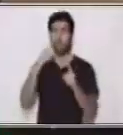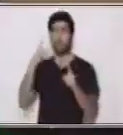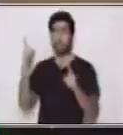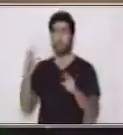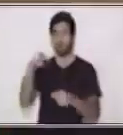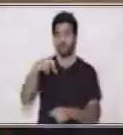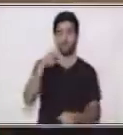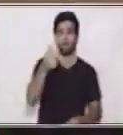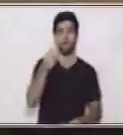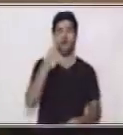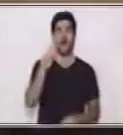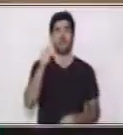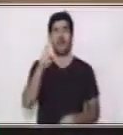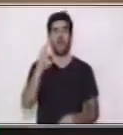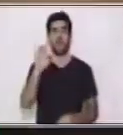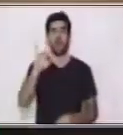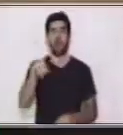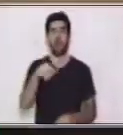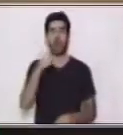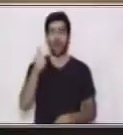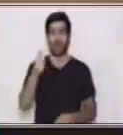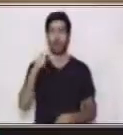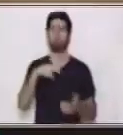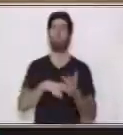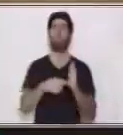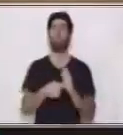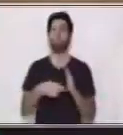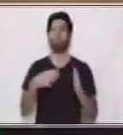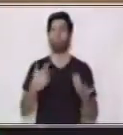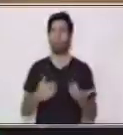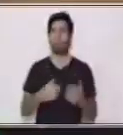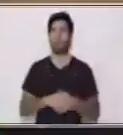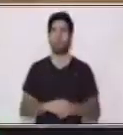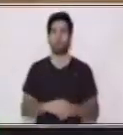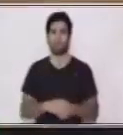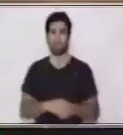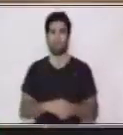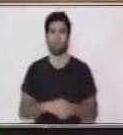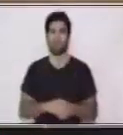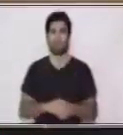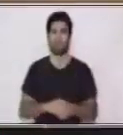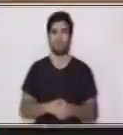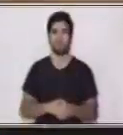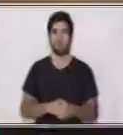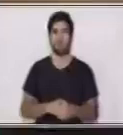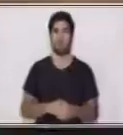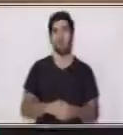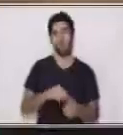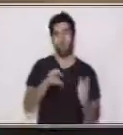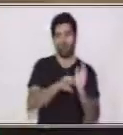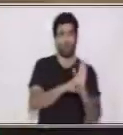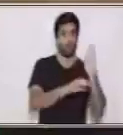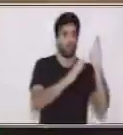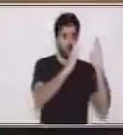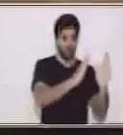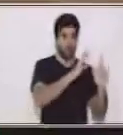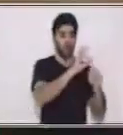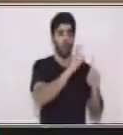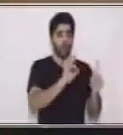la paradoja. Si bien la antítesis y el oxímoron lo encontramos directamente en una